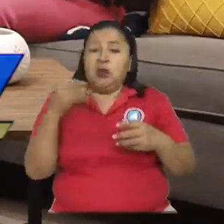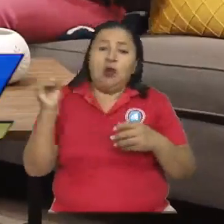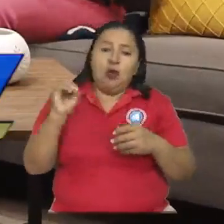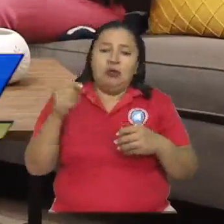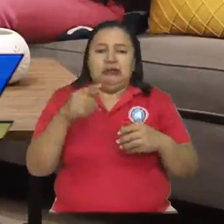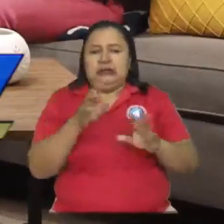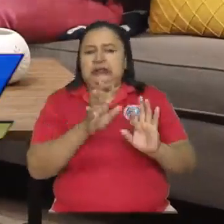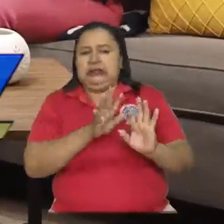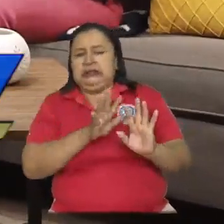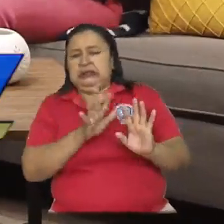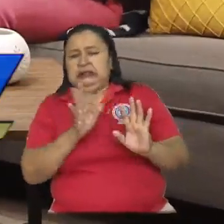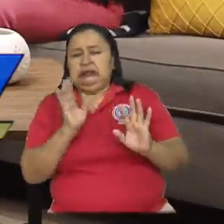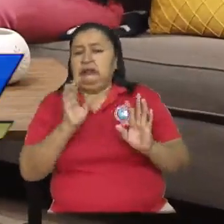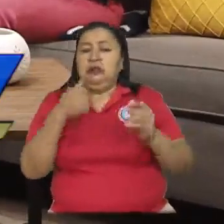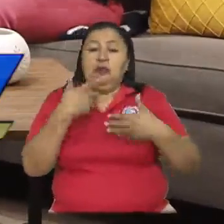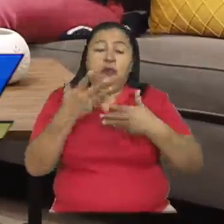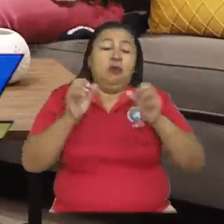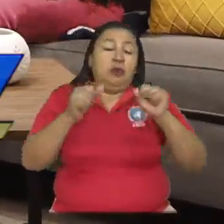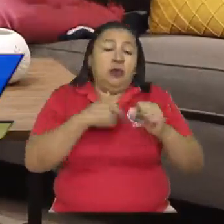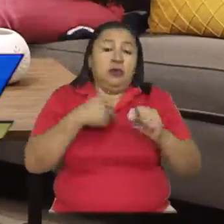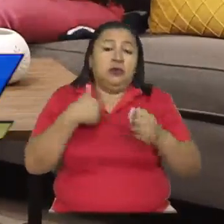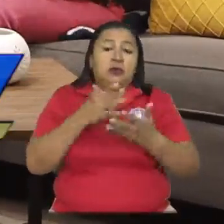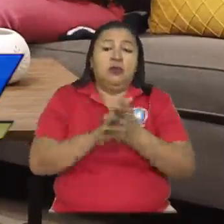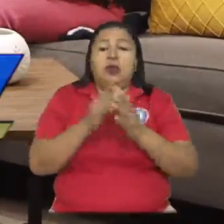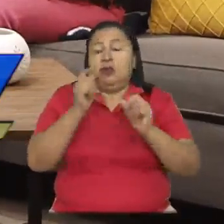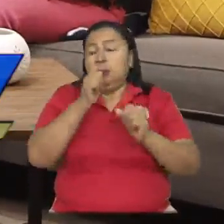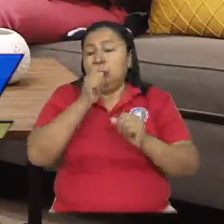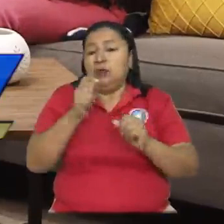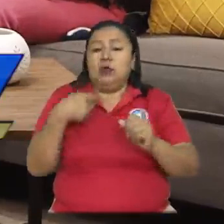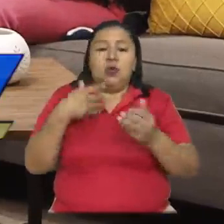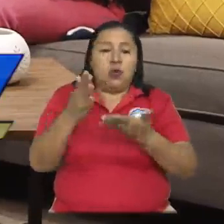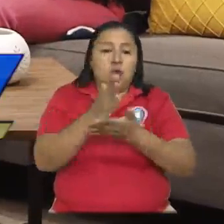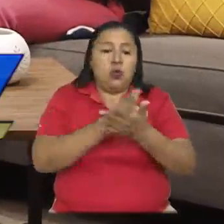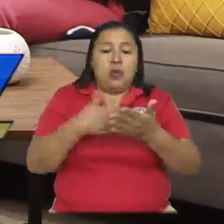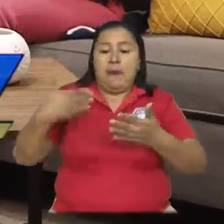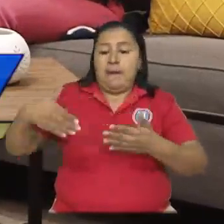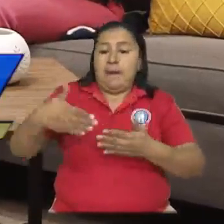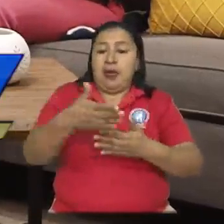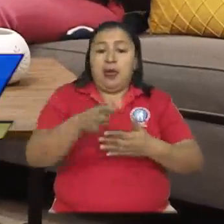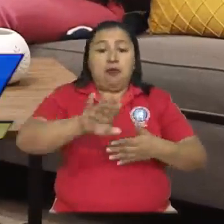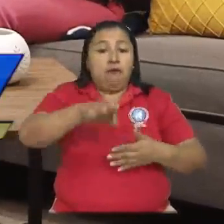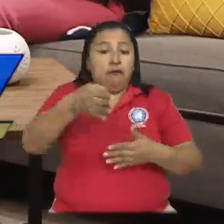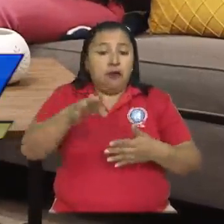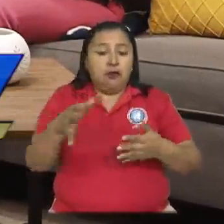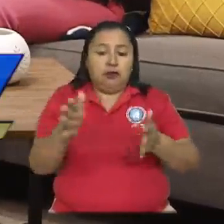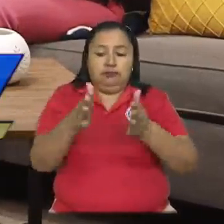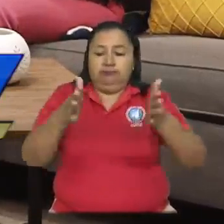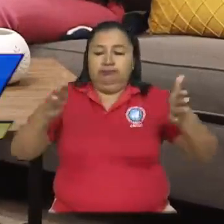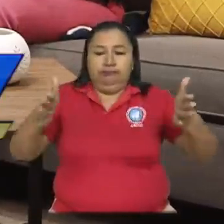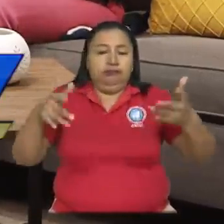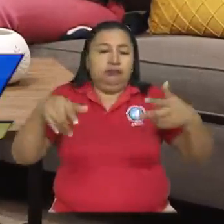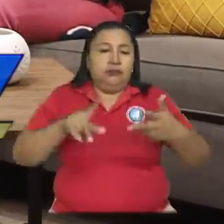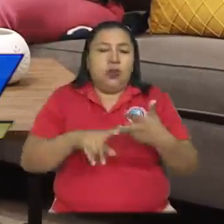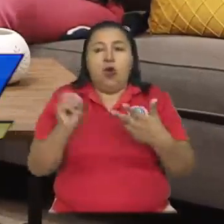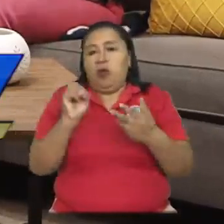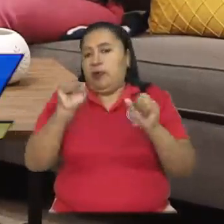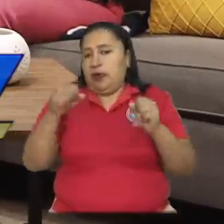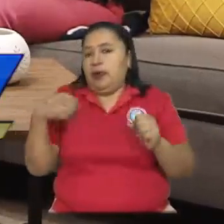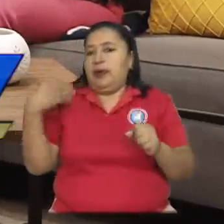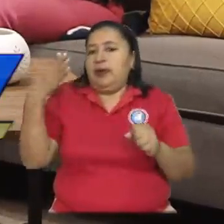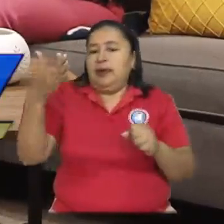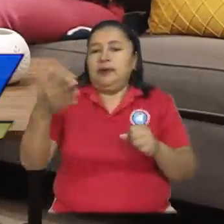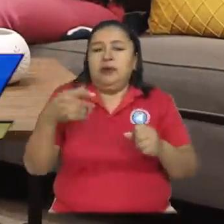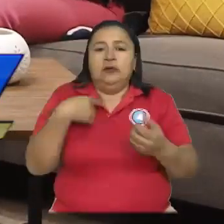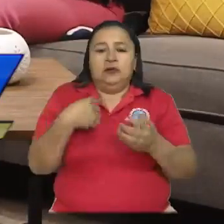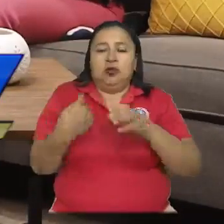a disfrutar de un pescado frito en alguna playa, o ir a disfrutar también de